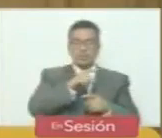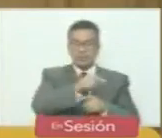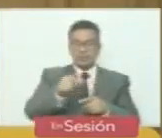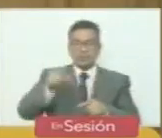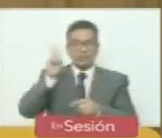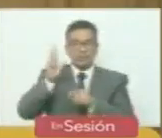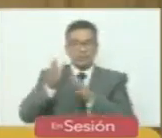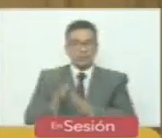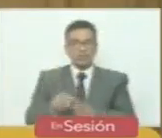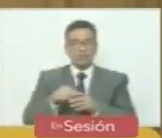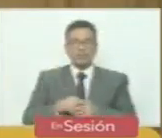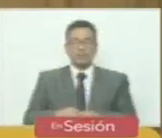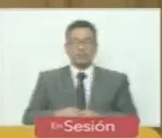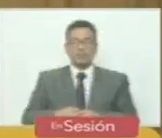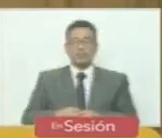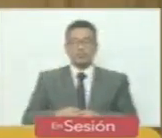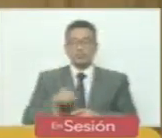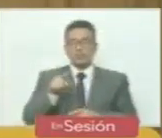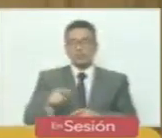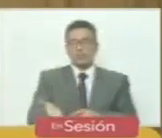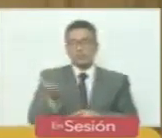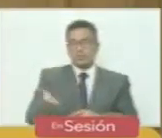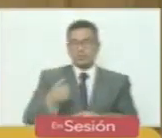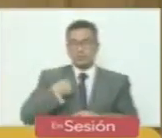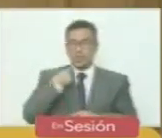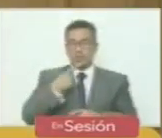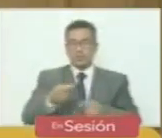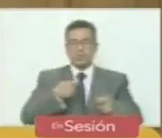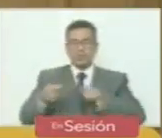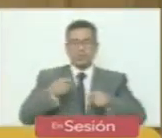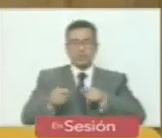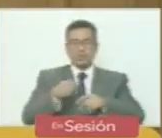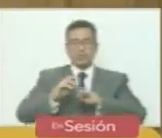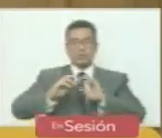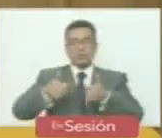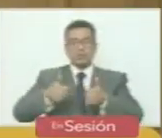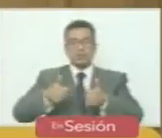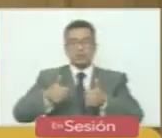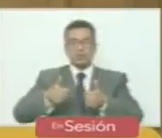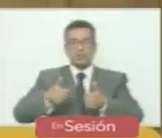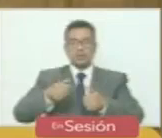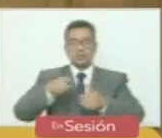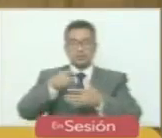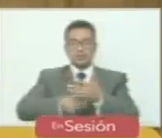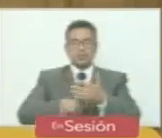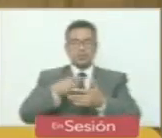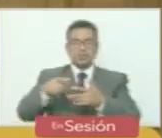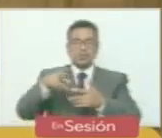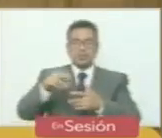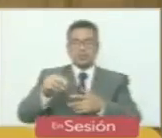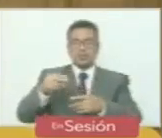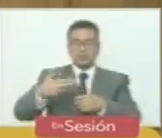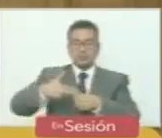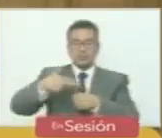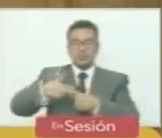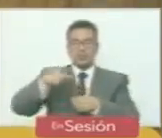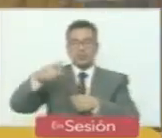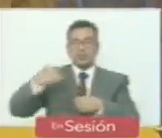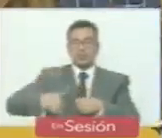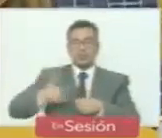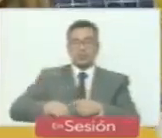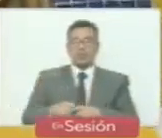venezolano. Cabe destacar que tales acciones fueron iniciadas por la negativa de abastecimiento de combustible en